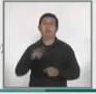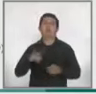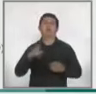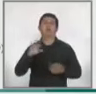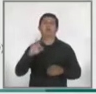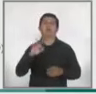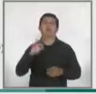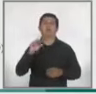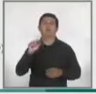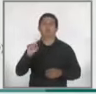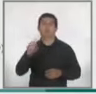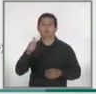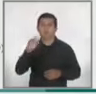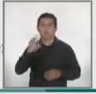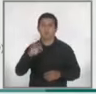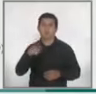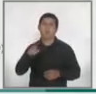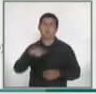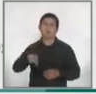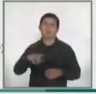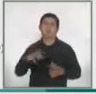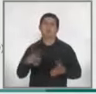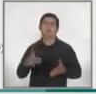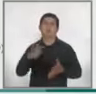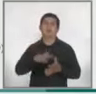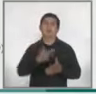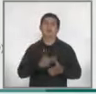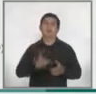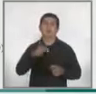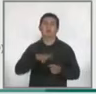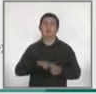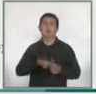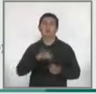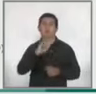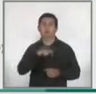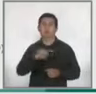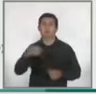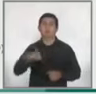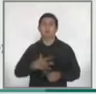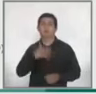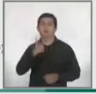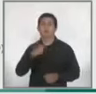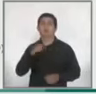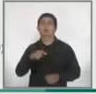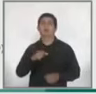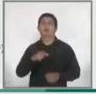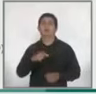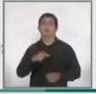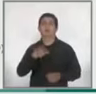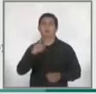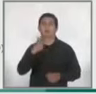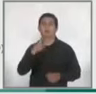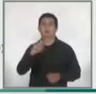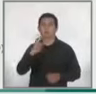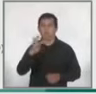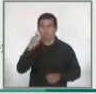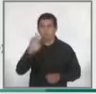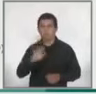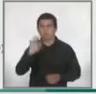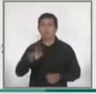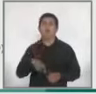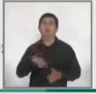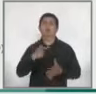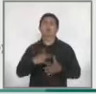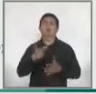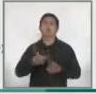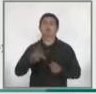un 40.6%. El hospital de IMSS Bienestar, un 28.8%.